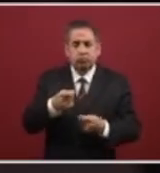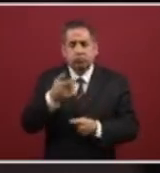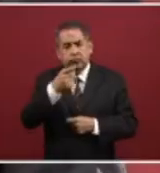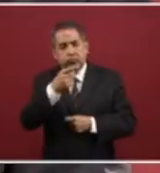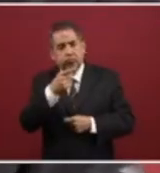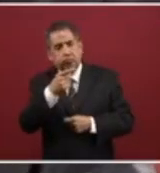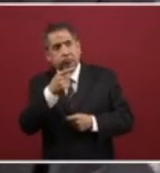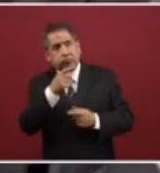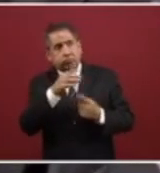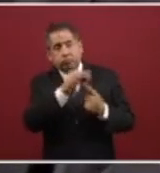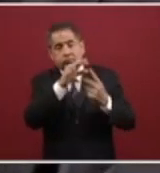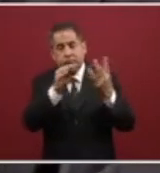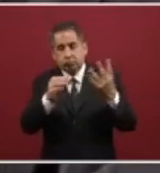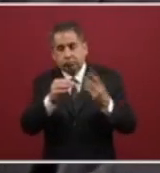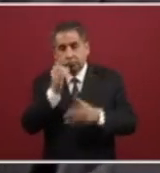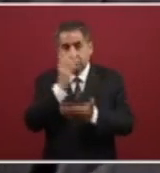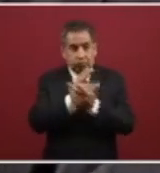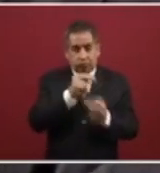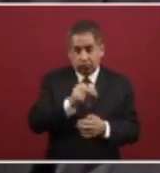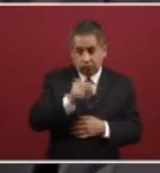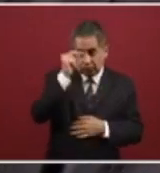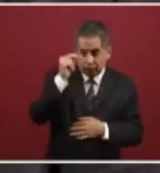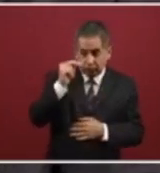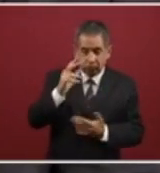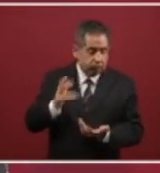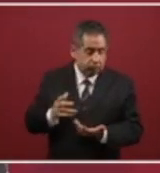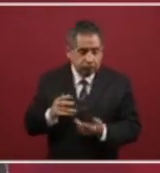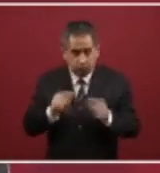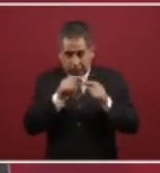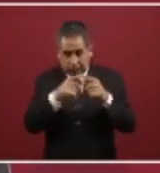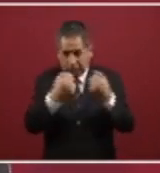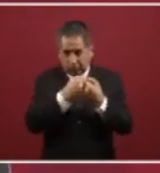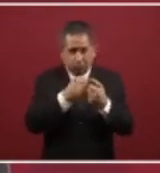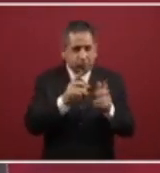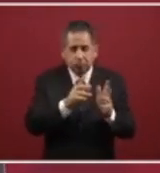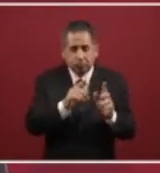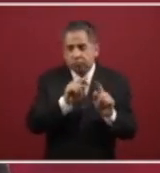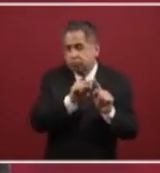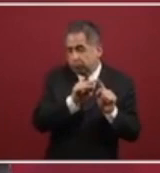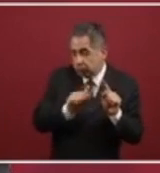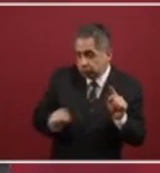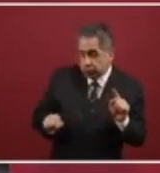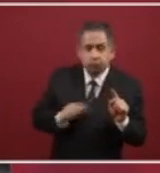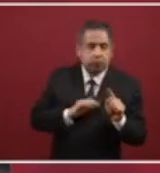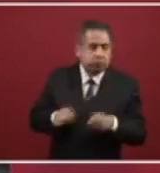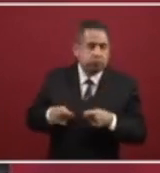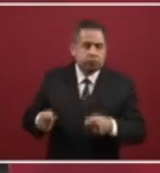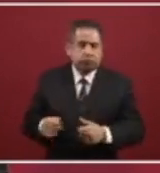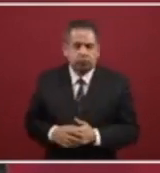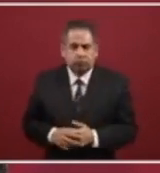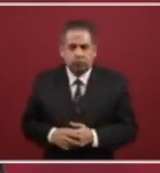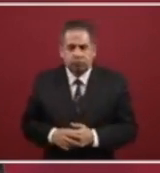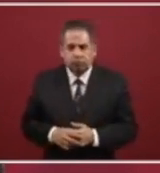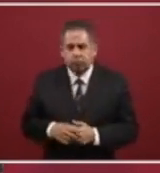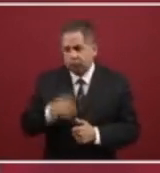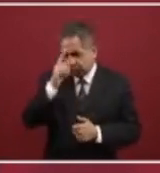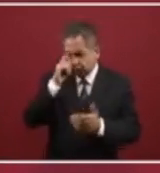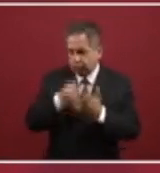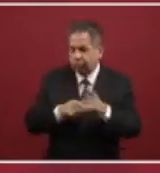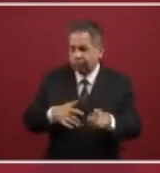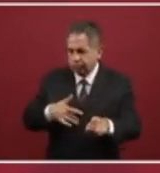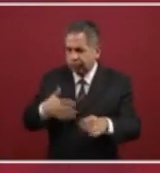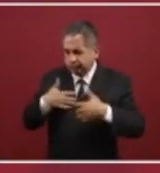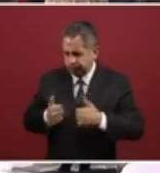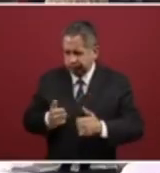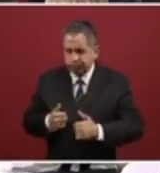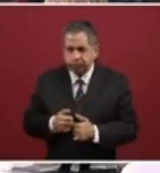no necesariamente en el norte o en los puntos intermedios. Entonces, creo que no se va a dar ese escenario, aunque estoy muy consciente de lo que